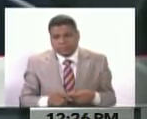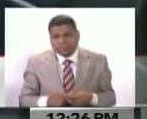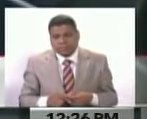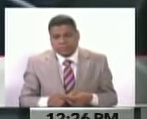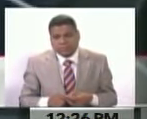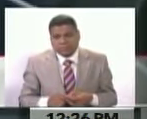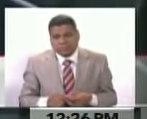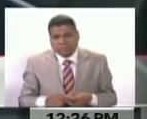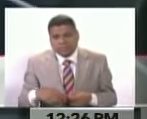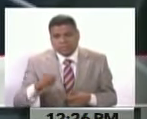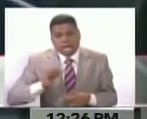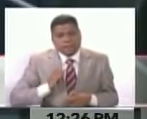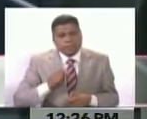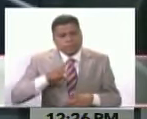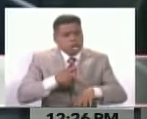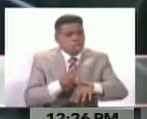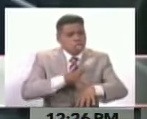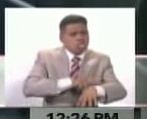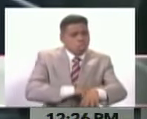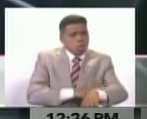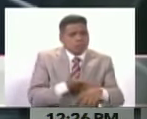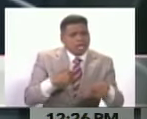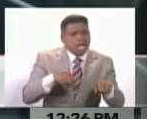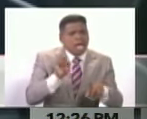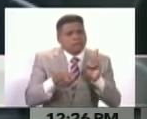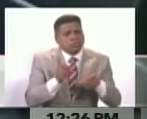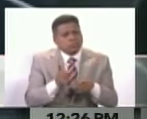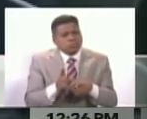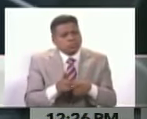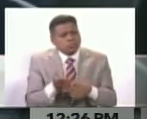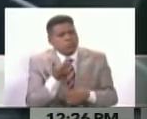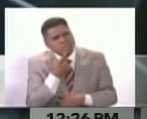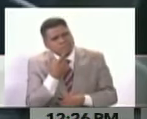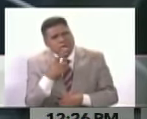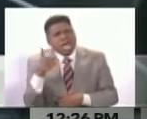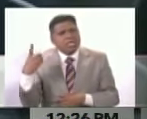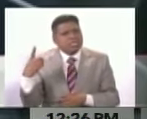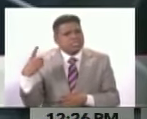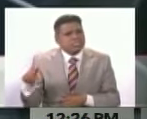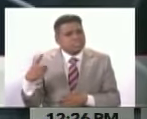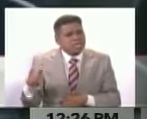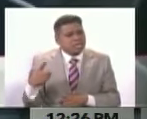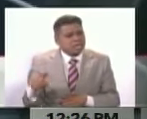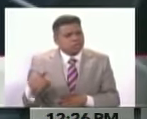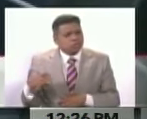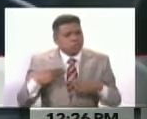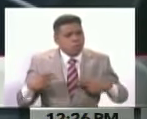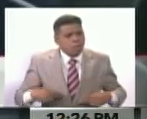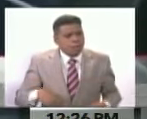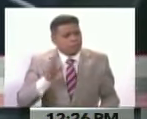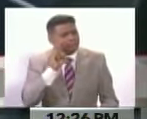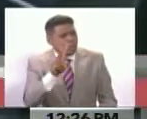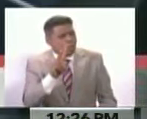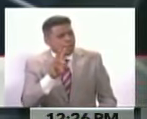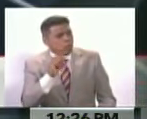muchas veces con doble raseros, en algunos casos sí, derechos humanos, y en otros casos no lo mencionamos o miramos para otro lado,